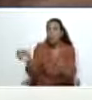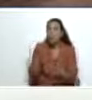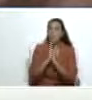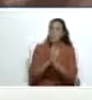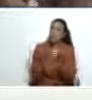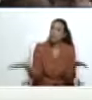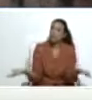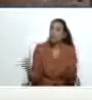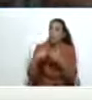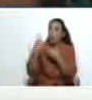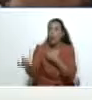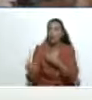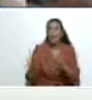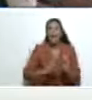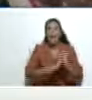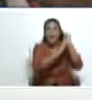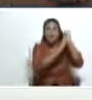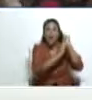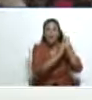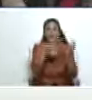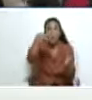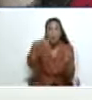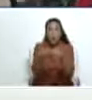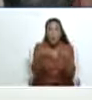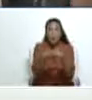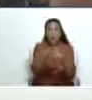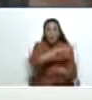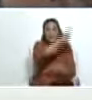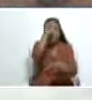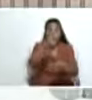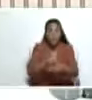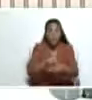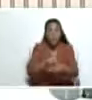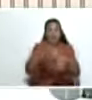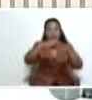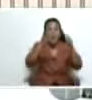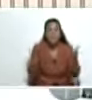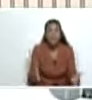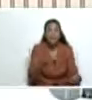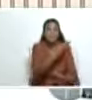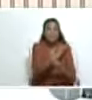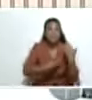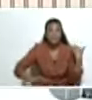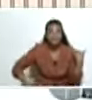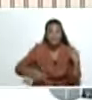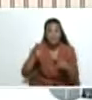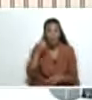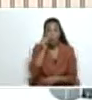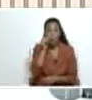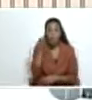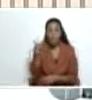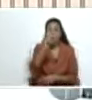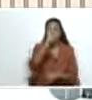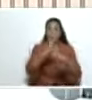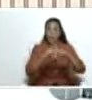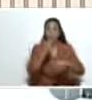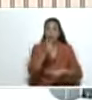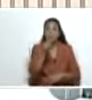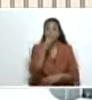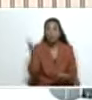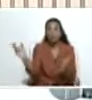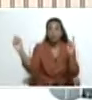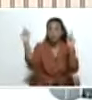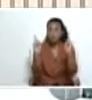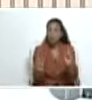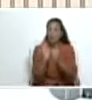Montezuma, el jefe del equipo nacional de la mesa presidencial del 1x10. Siéntamelo aquí